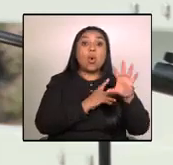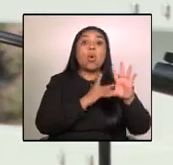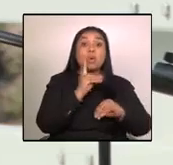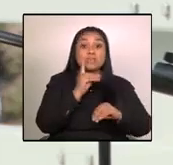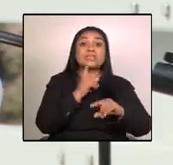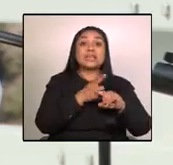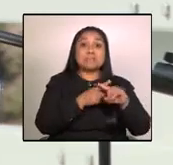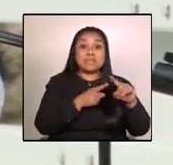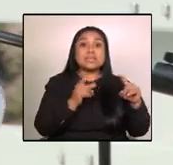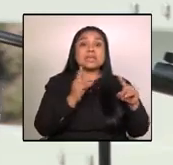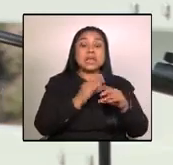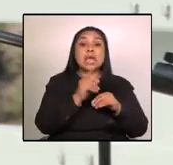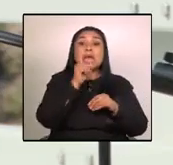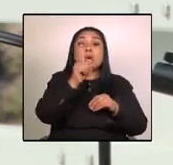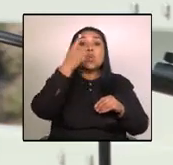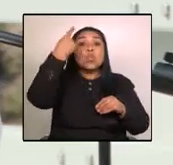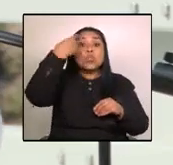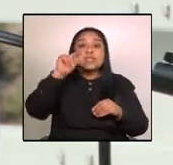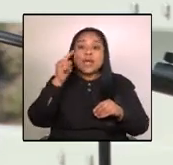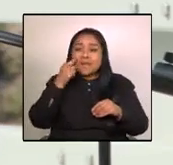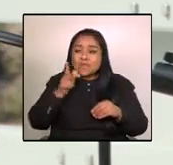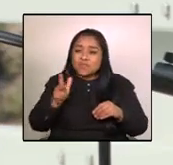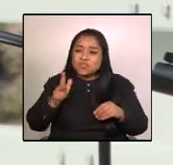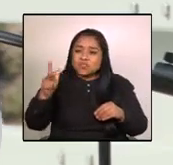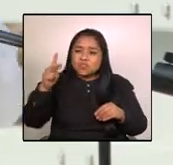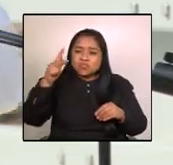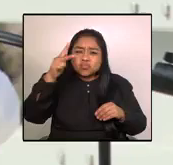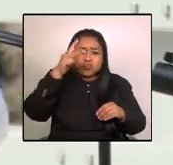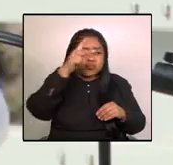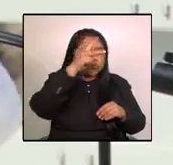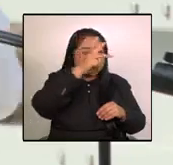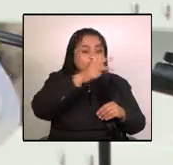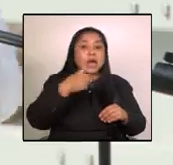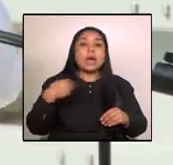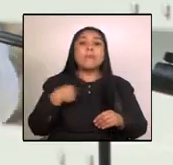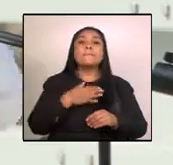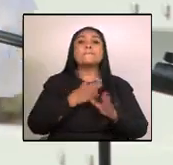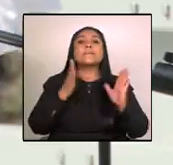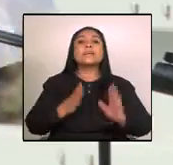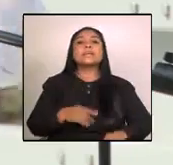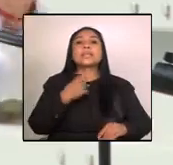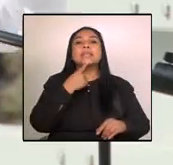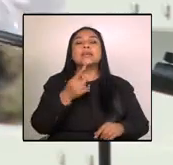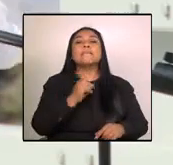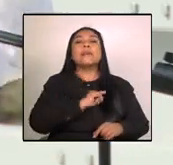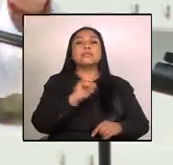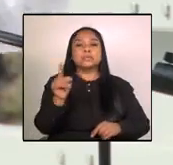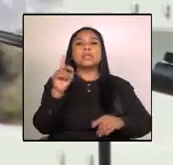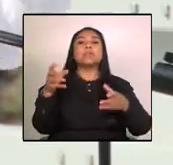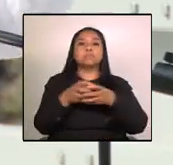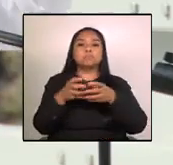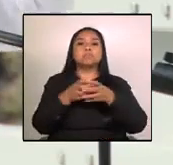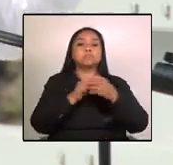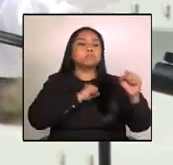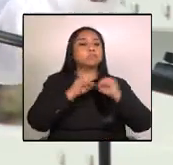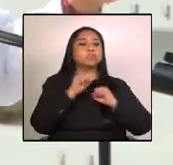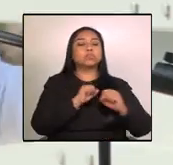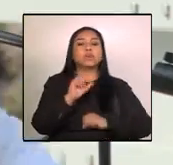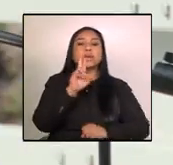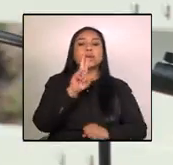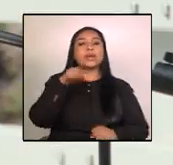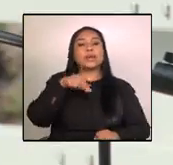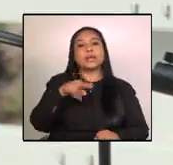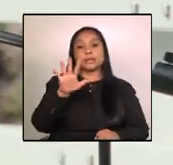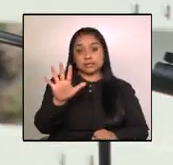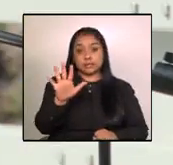Baja Verapaz en un solo día y la señora ministra dijo, vamos a mandar el convoy para atender la RN5. Y